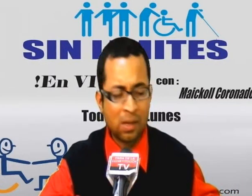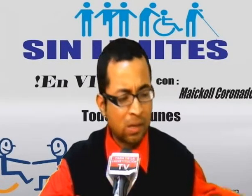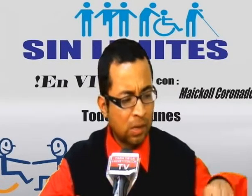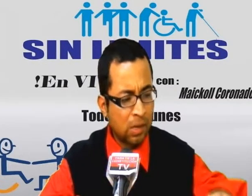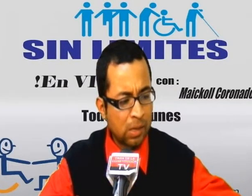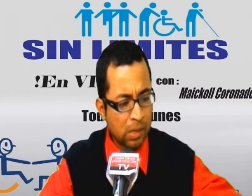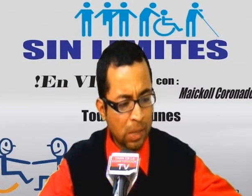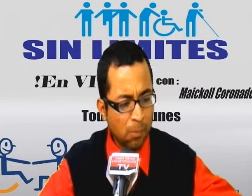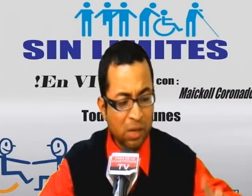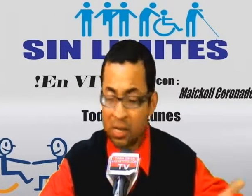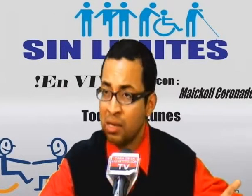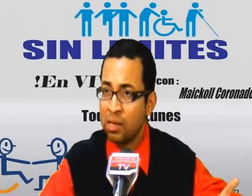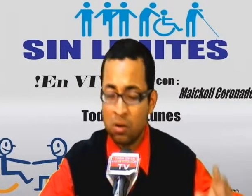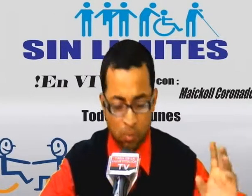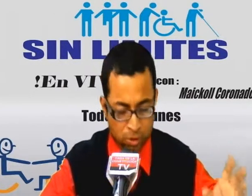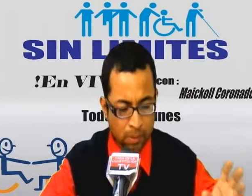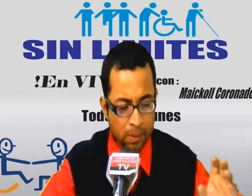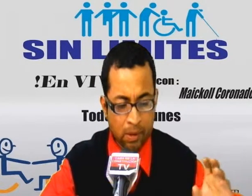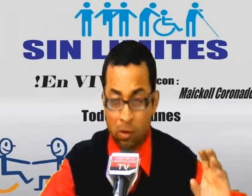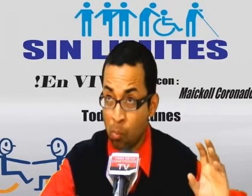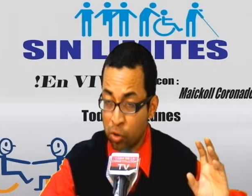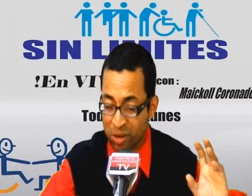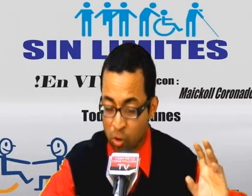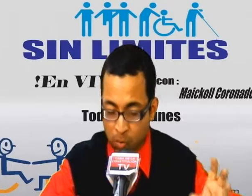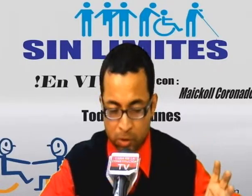campaña "Estamos aquí",